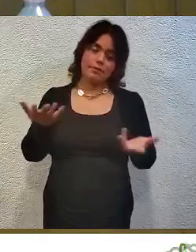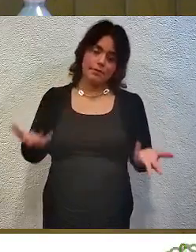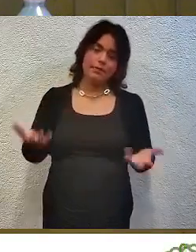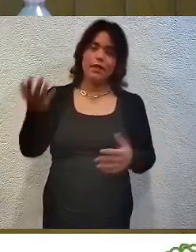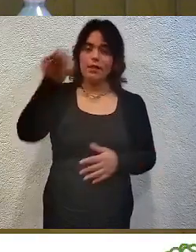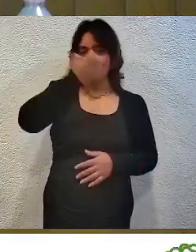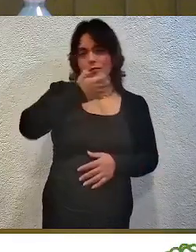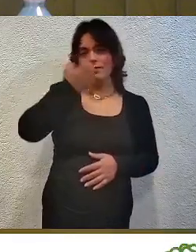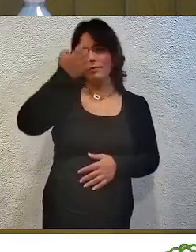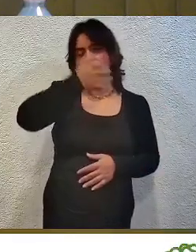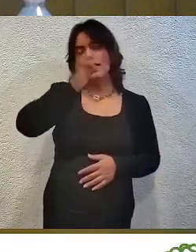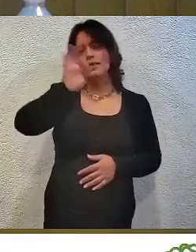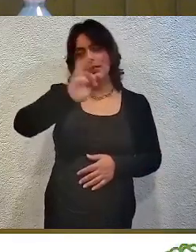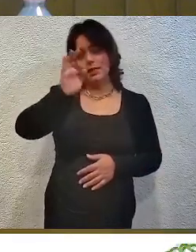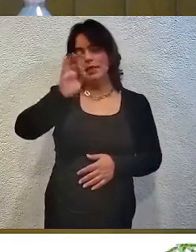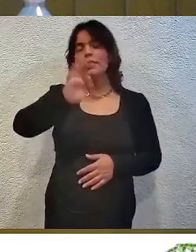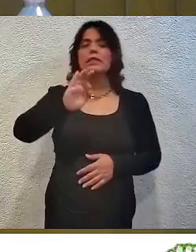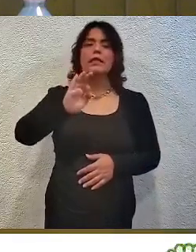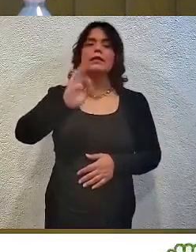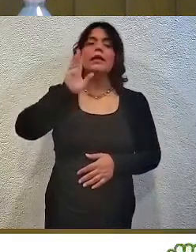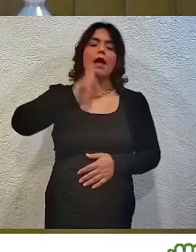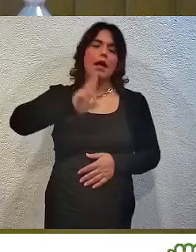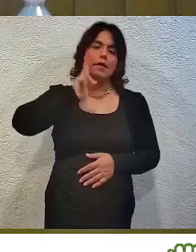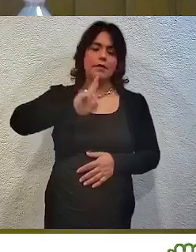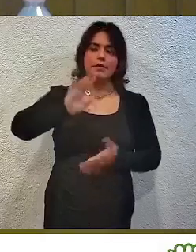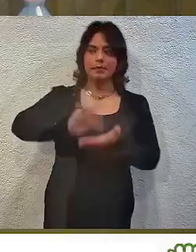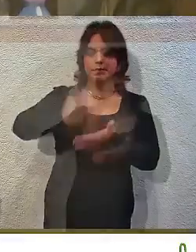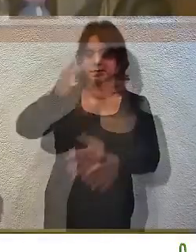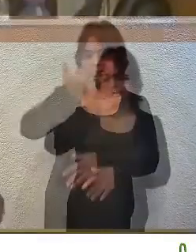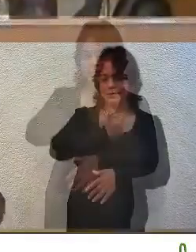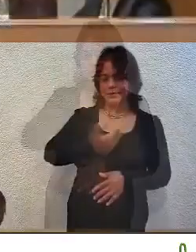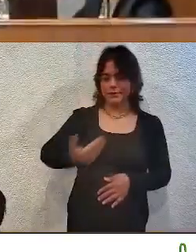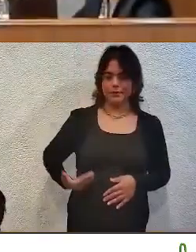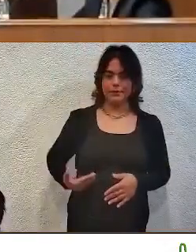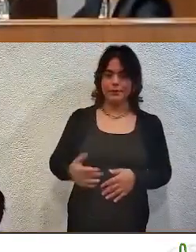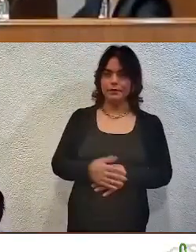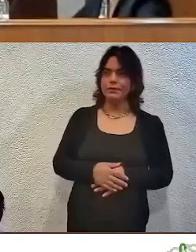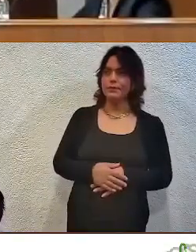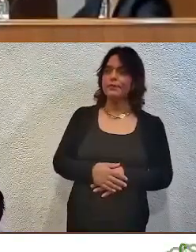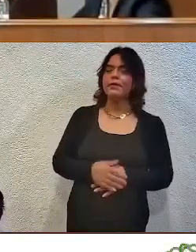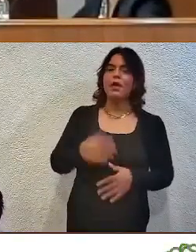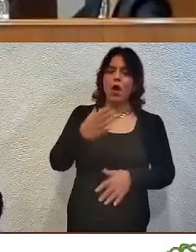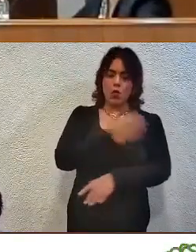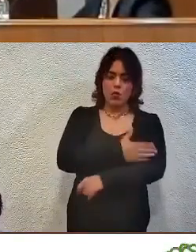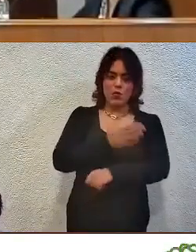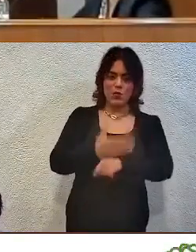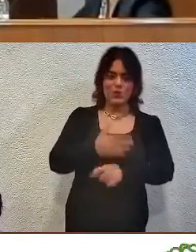por parte de este pleno. Gracias, compañera presidenta. Gracias, compañeros.